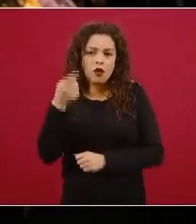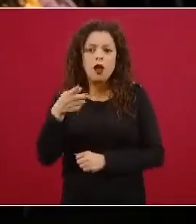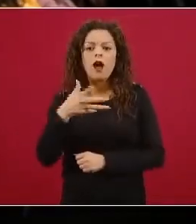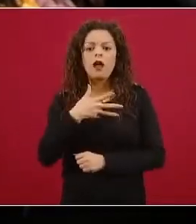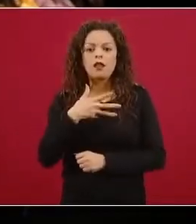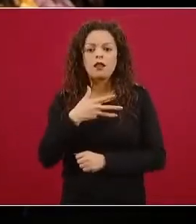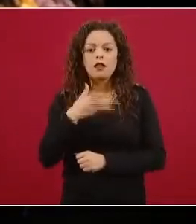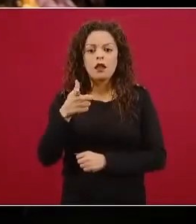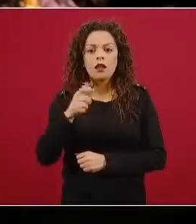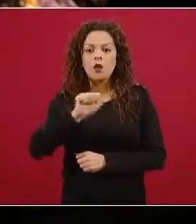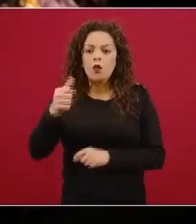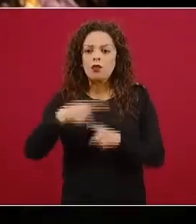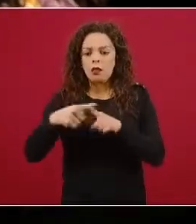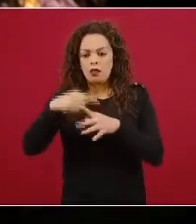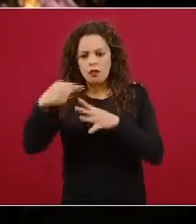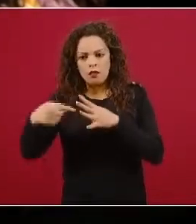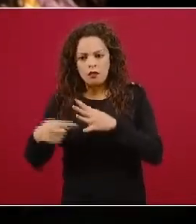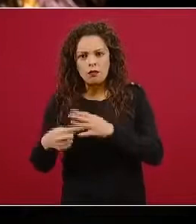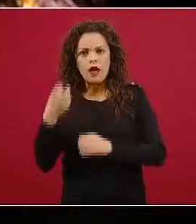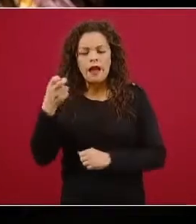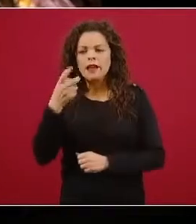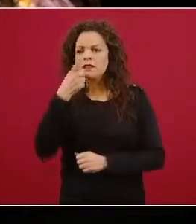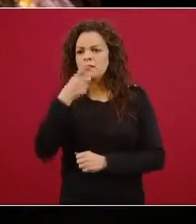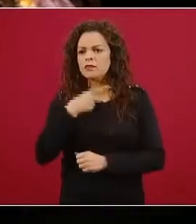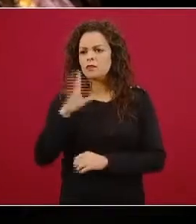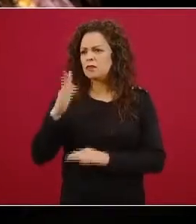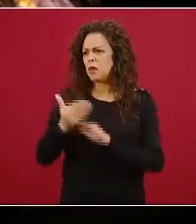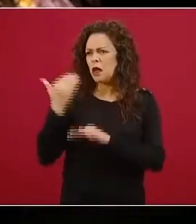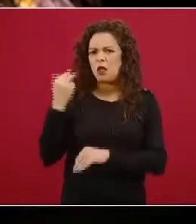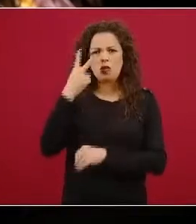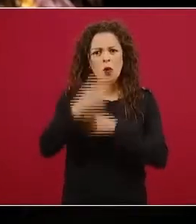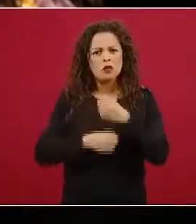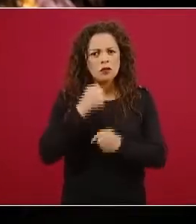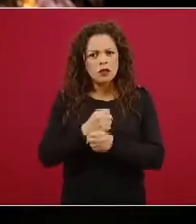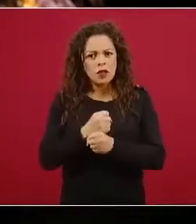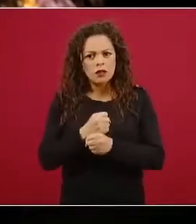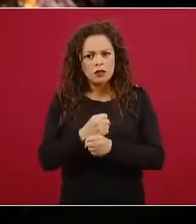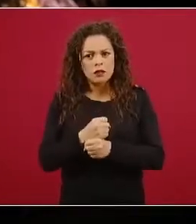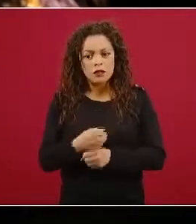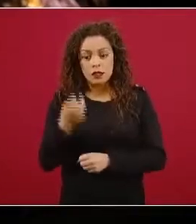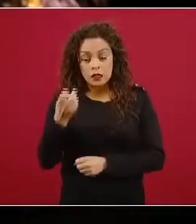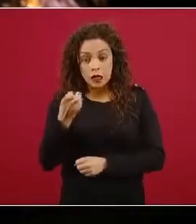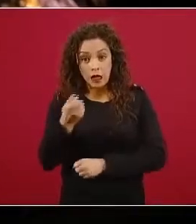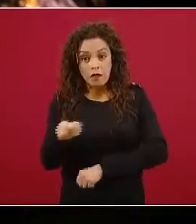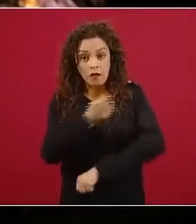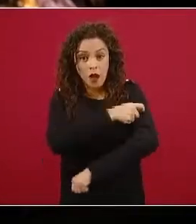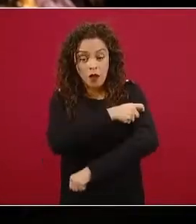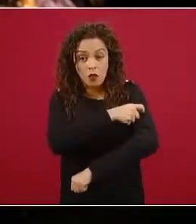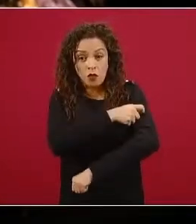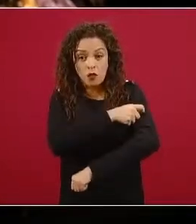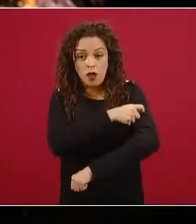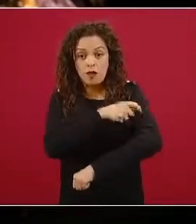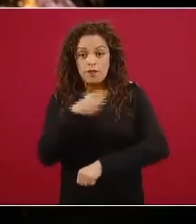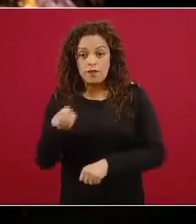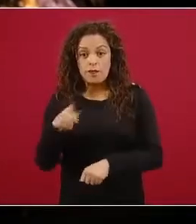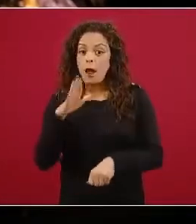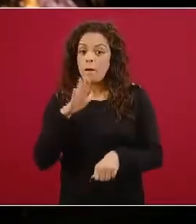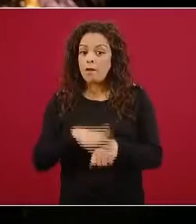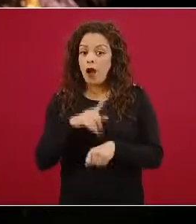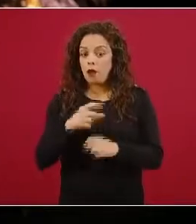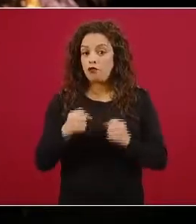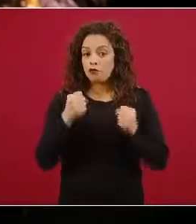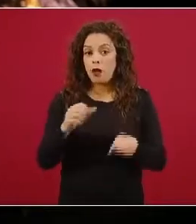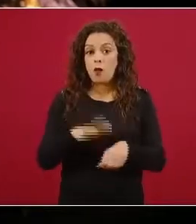ellos nos hablan de que, bueno, en su momento, hace como 2 años, nos hablaban de que esta era una vacuna un poco más pura por este